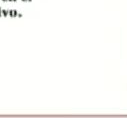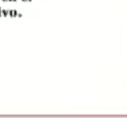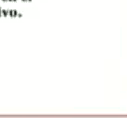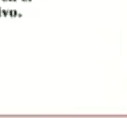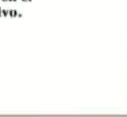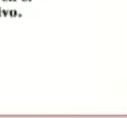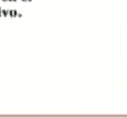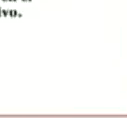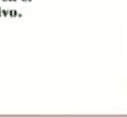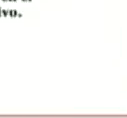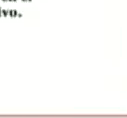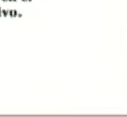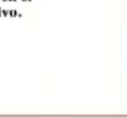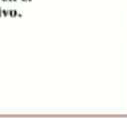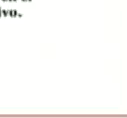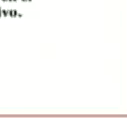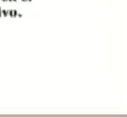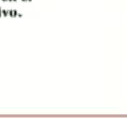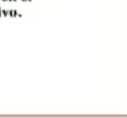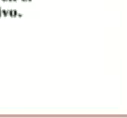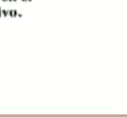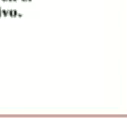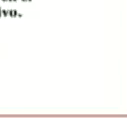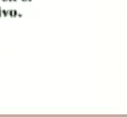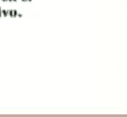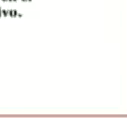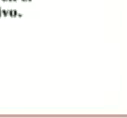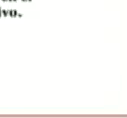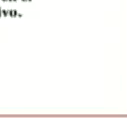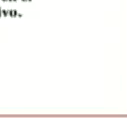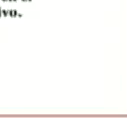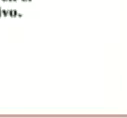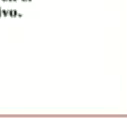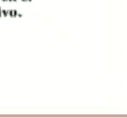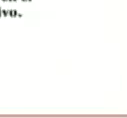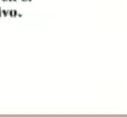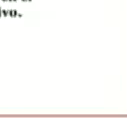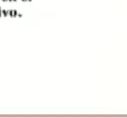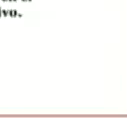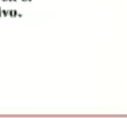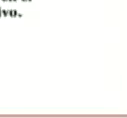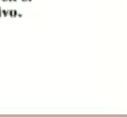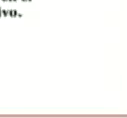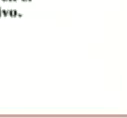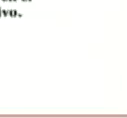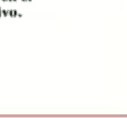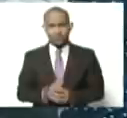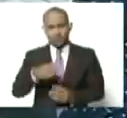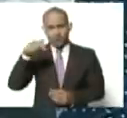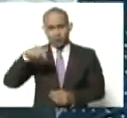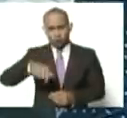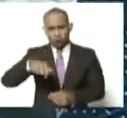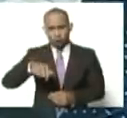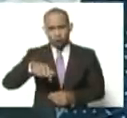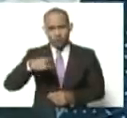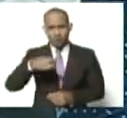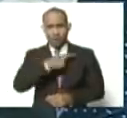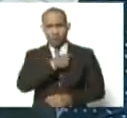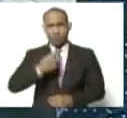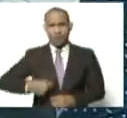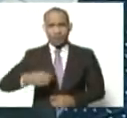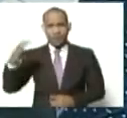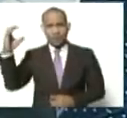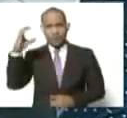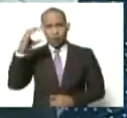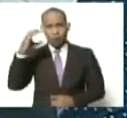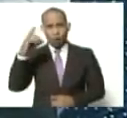nacional de inteligencia de Colombia. Por ejemplo, sabemos que Duque tiene en su escritorio en estos momentos la extradición de